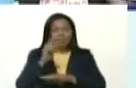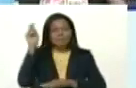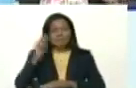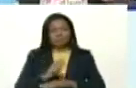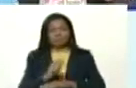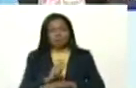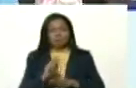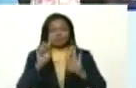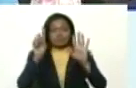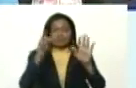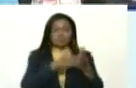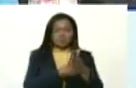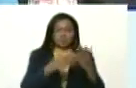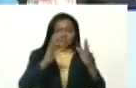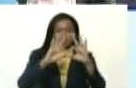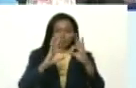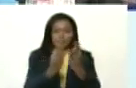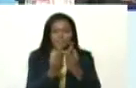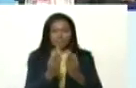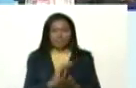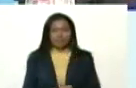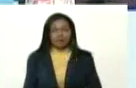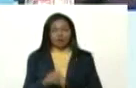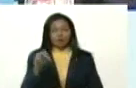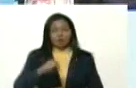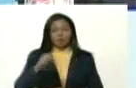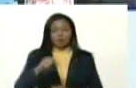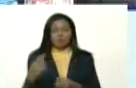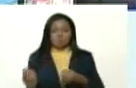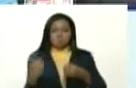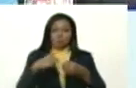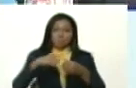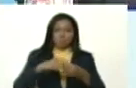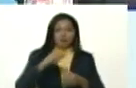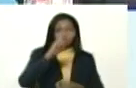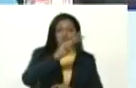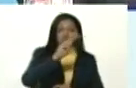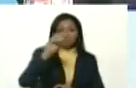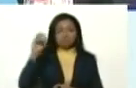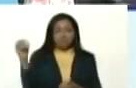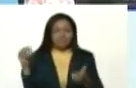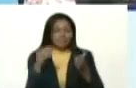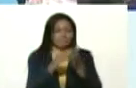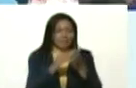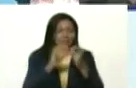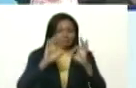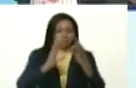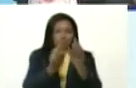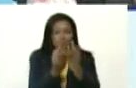mensualmente 6 millones de familias, a partir de hoy incorporamos 200.000 familias más.